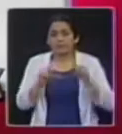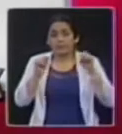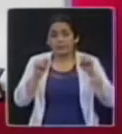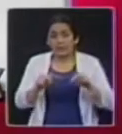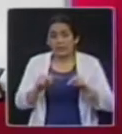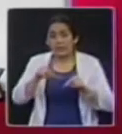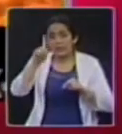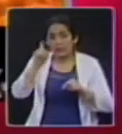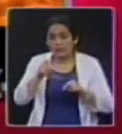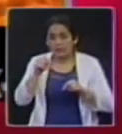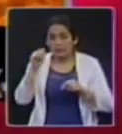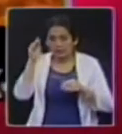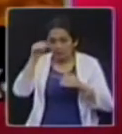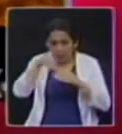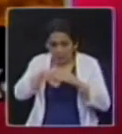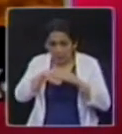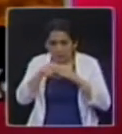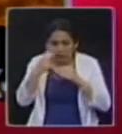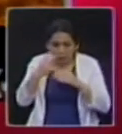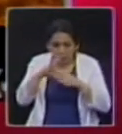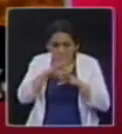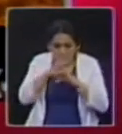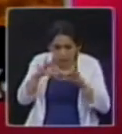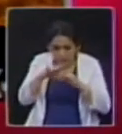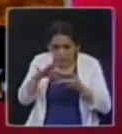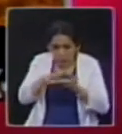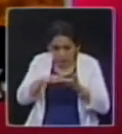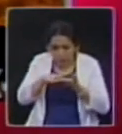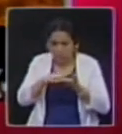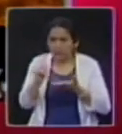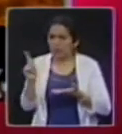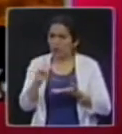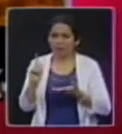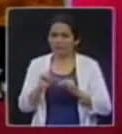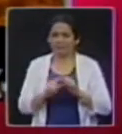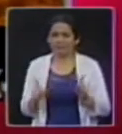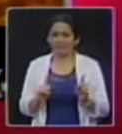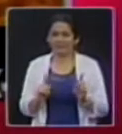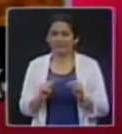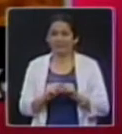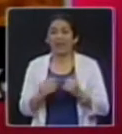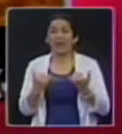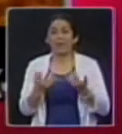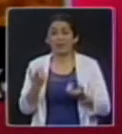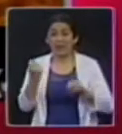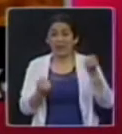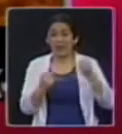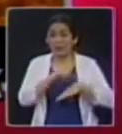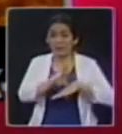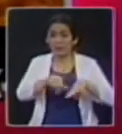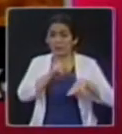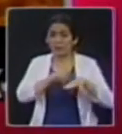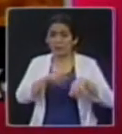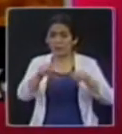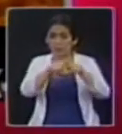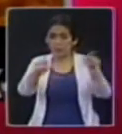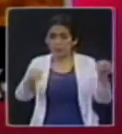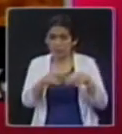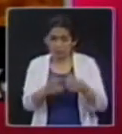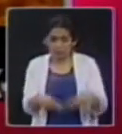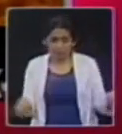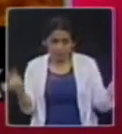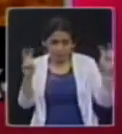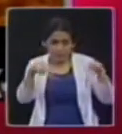necesitan mantenimiento. Lo que se conoce actualmente en el mercado es la típica batería que tienes que hacer revisiones periódicas,